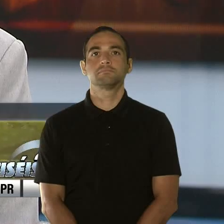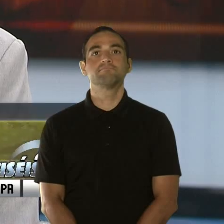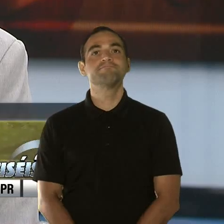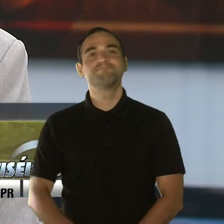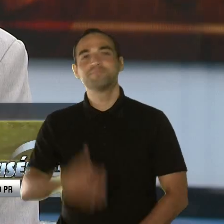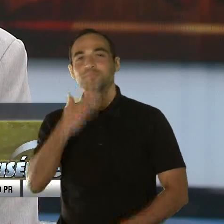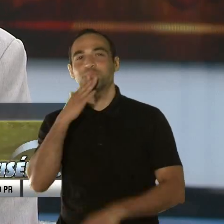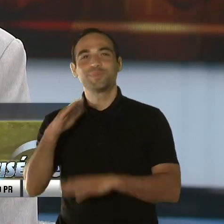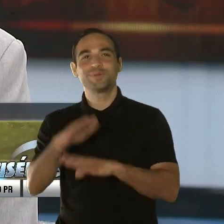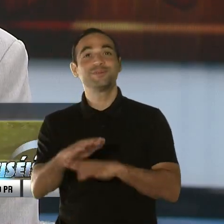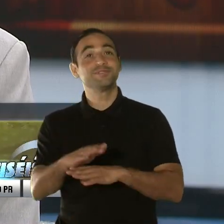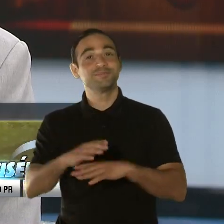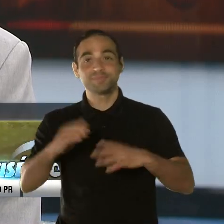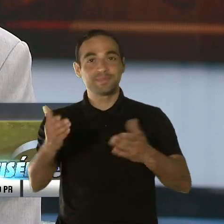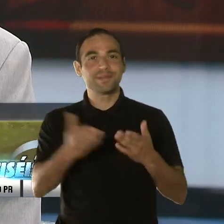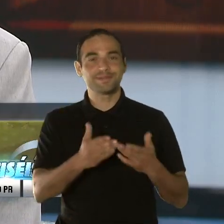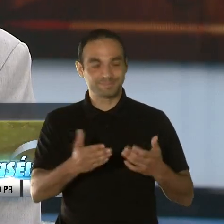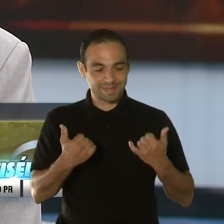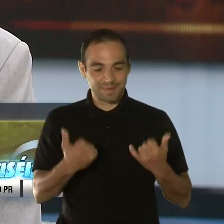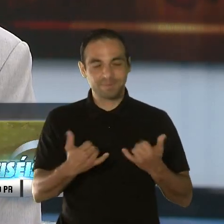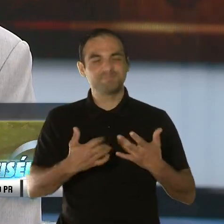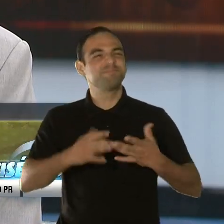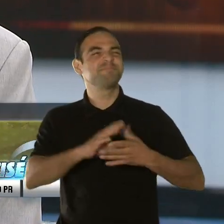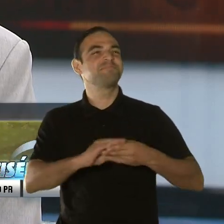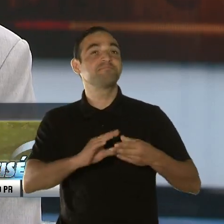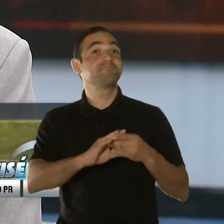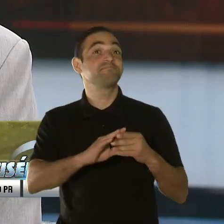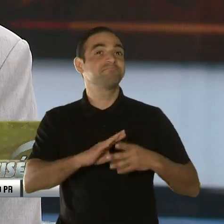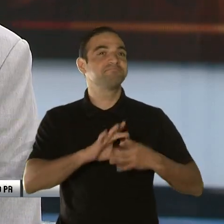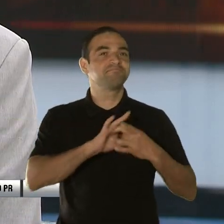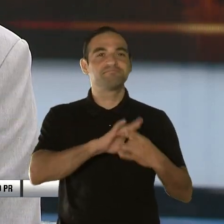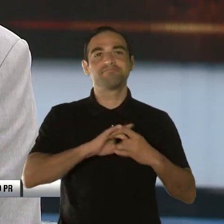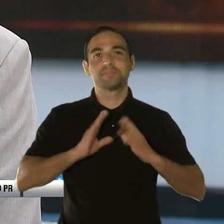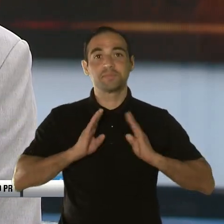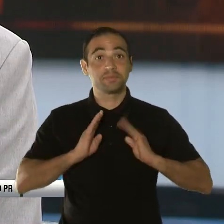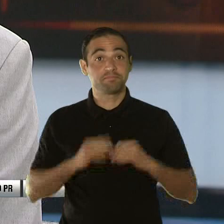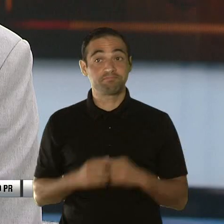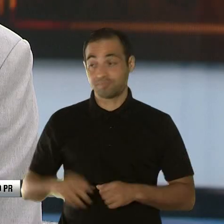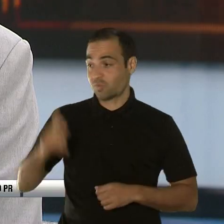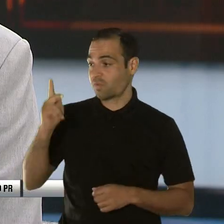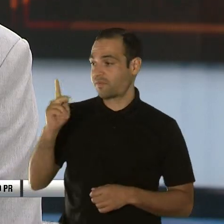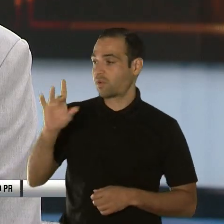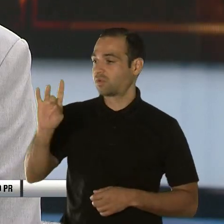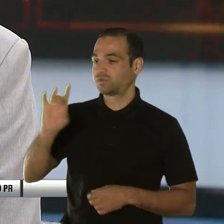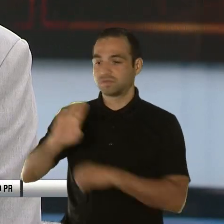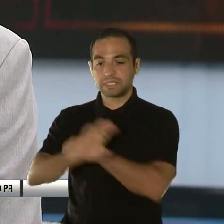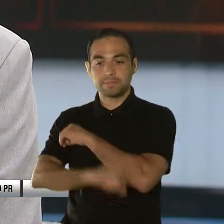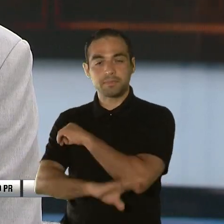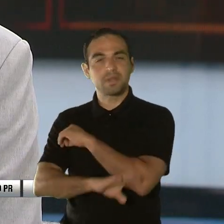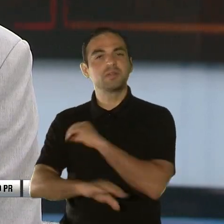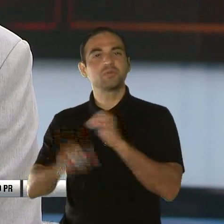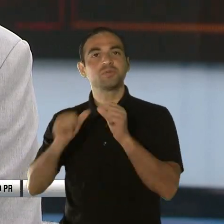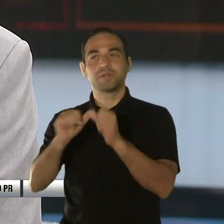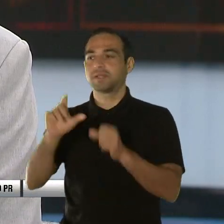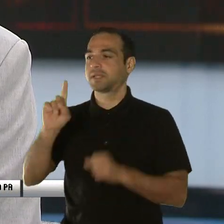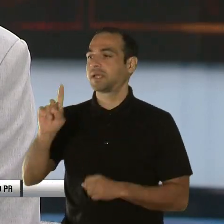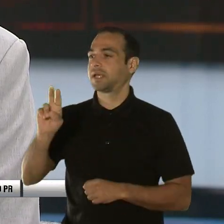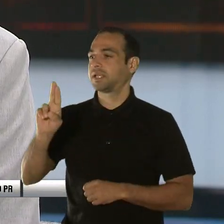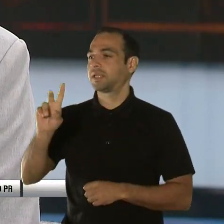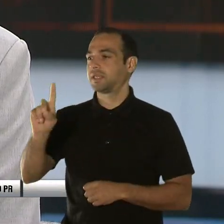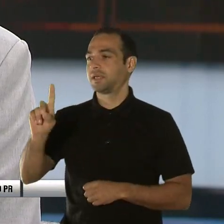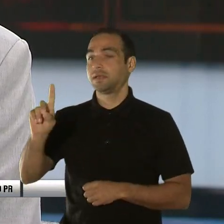buenas noches y bienvenido a este su segmento deportivo este jueves 8 de septiembre continúa el drd